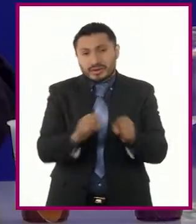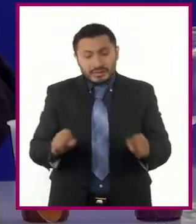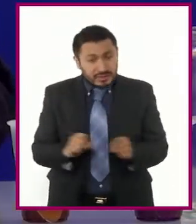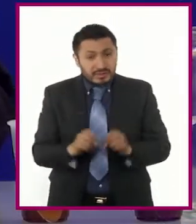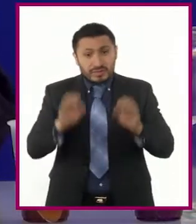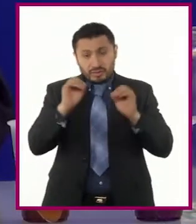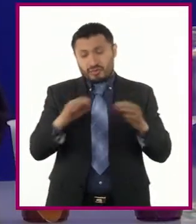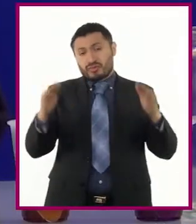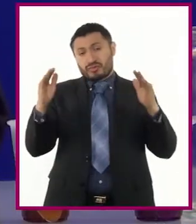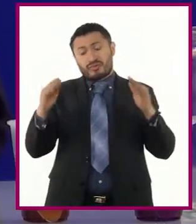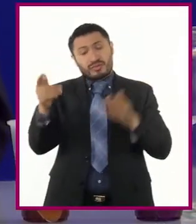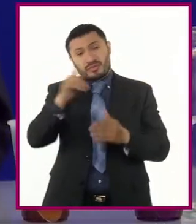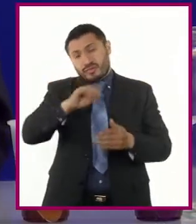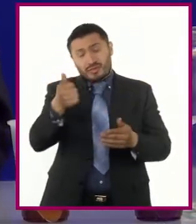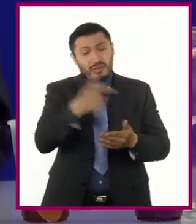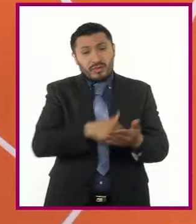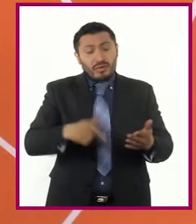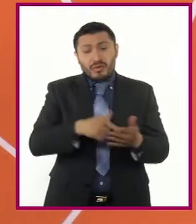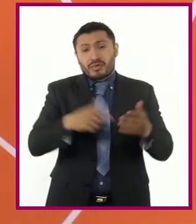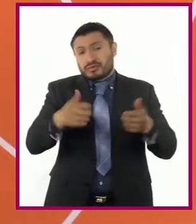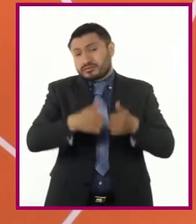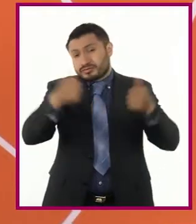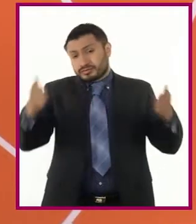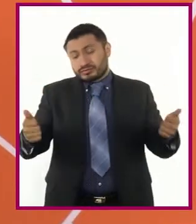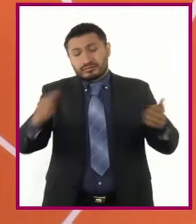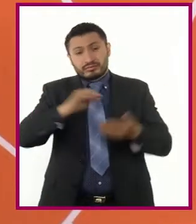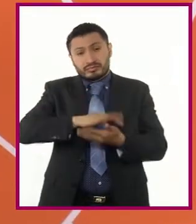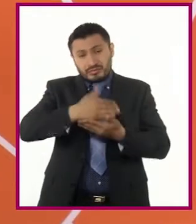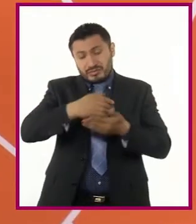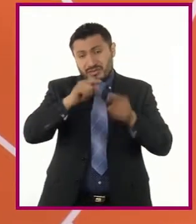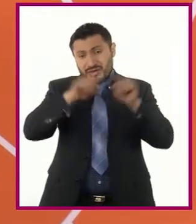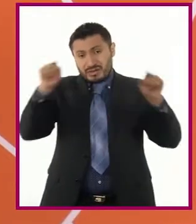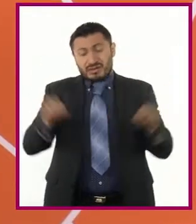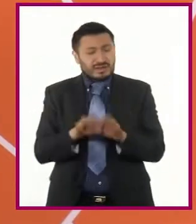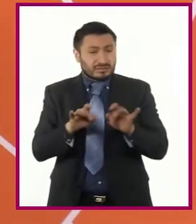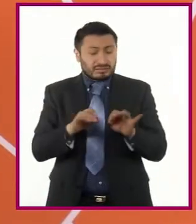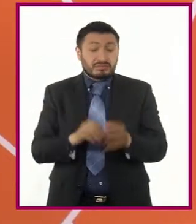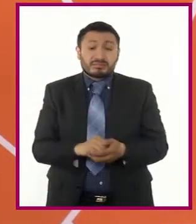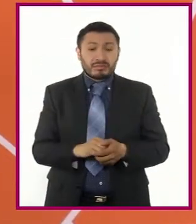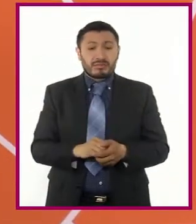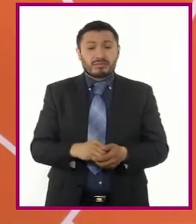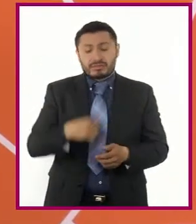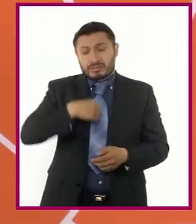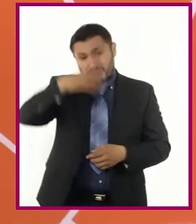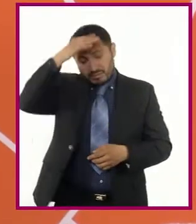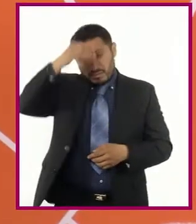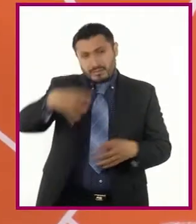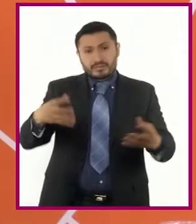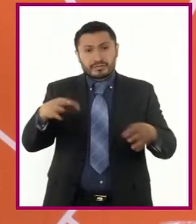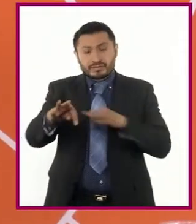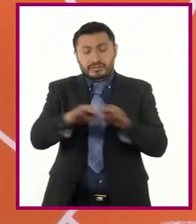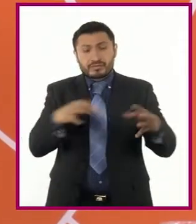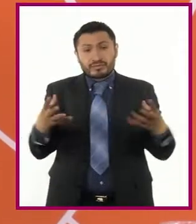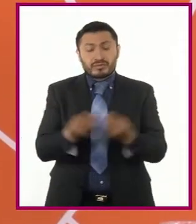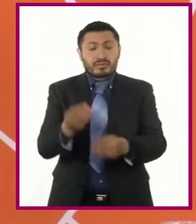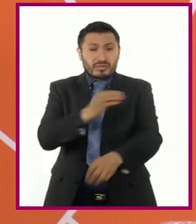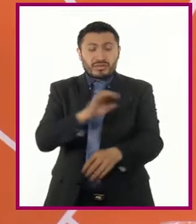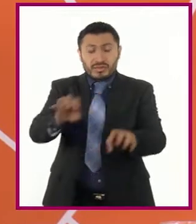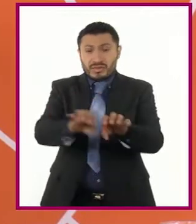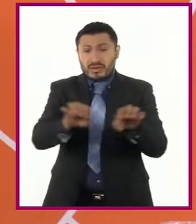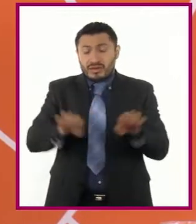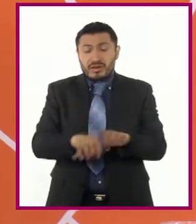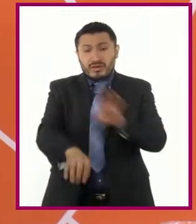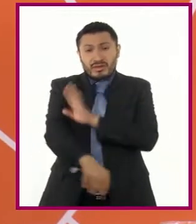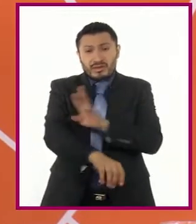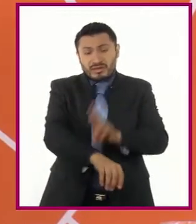a distancia. Aprendí mucho durante mi participación trabajando con un gran equipo de coordinación y producción. Juntos, hombro